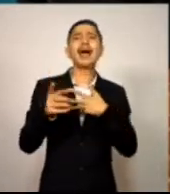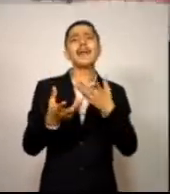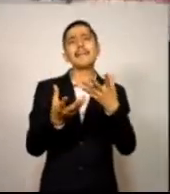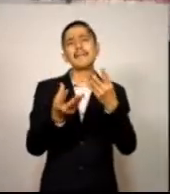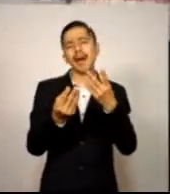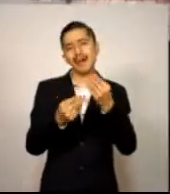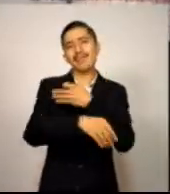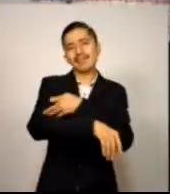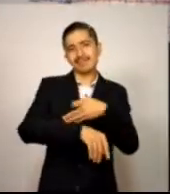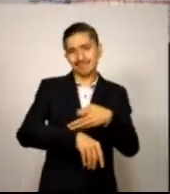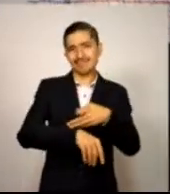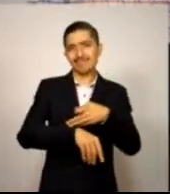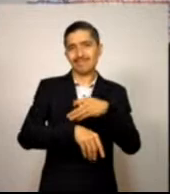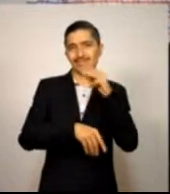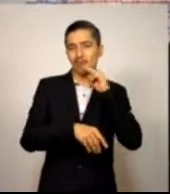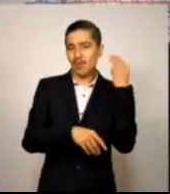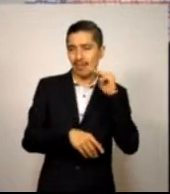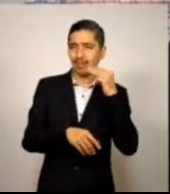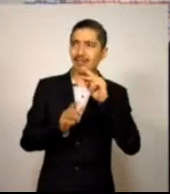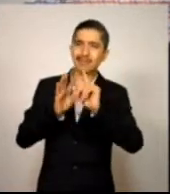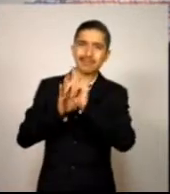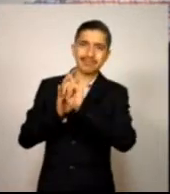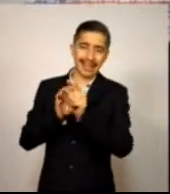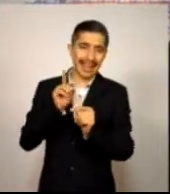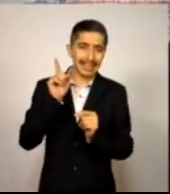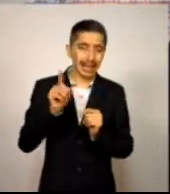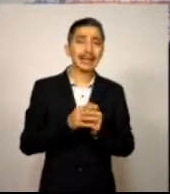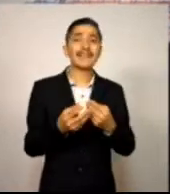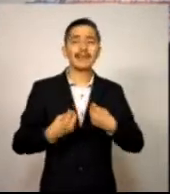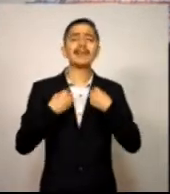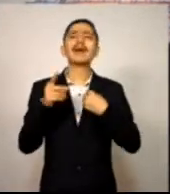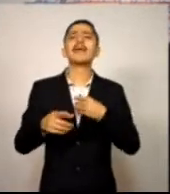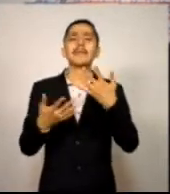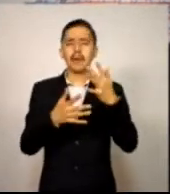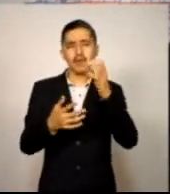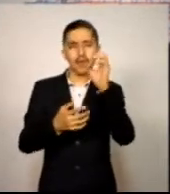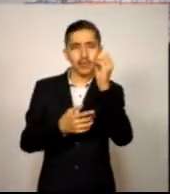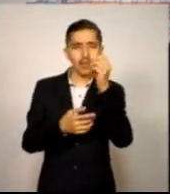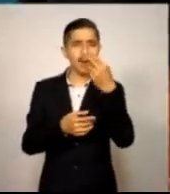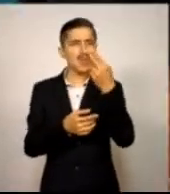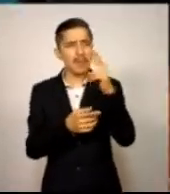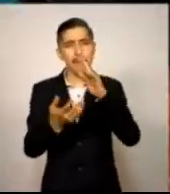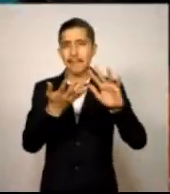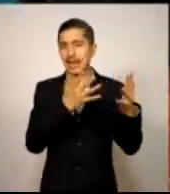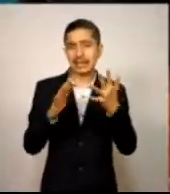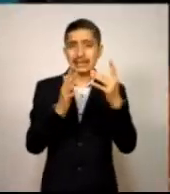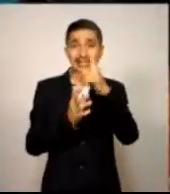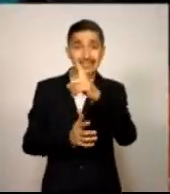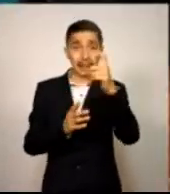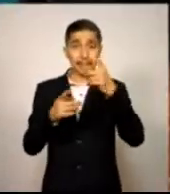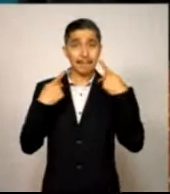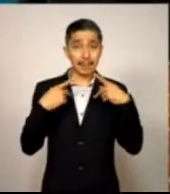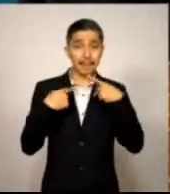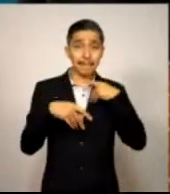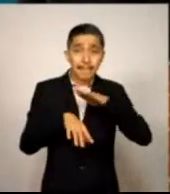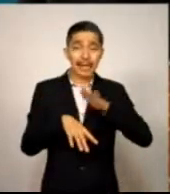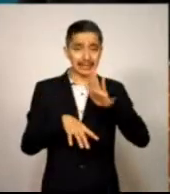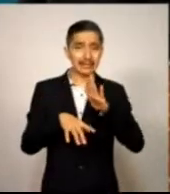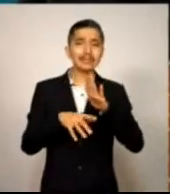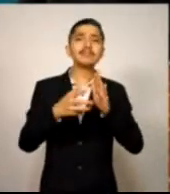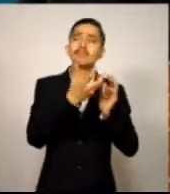hay asimismo prevemos que para los meses de octubre y noviembre alrededor de 100 personas